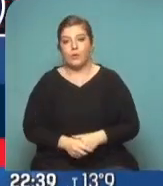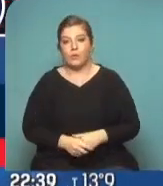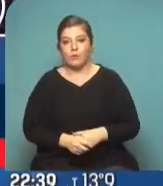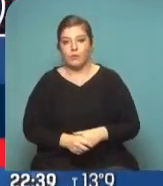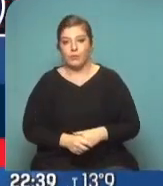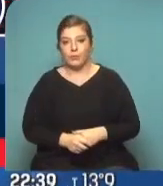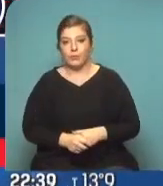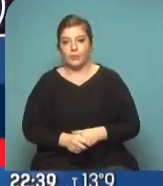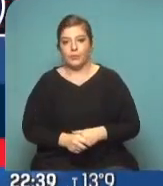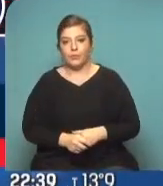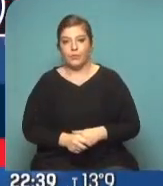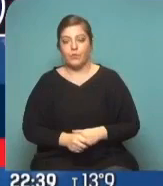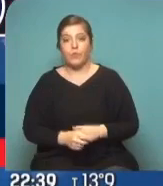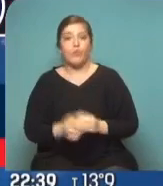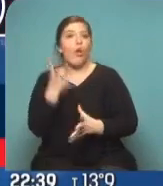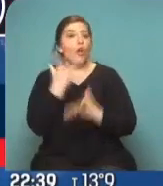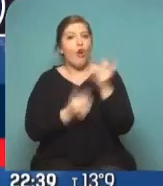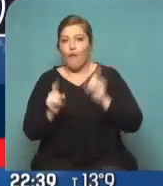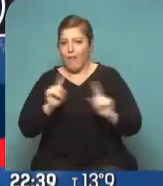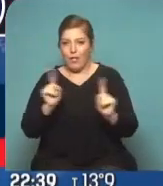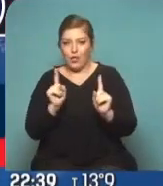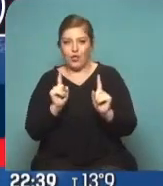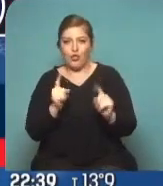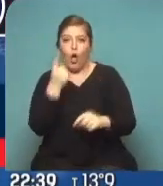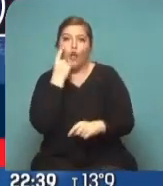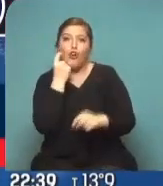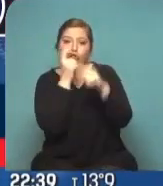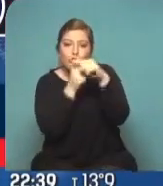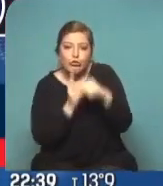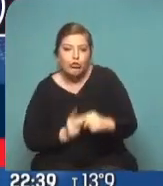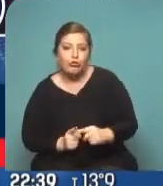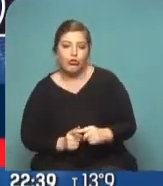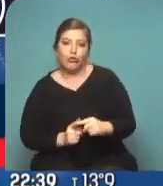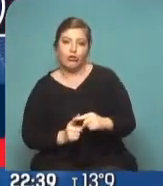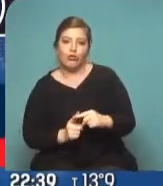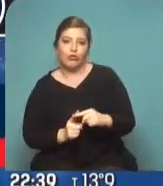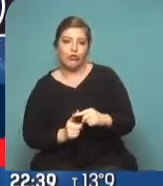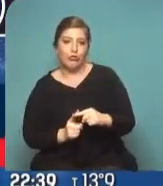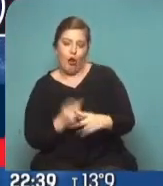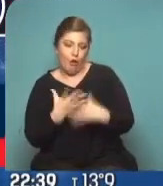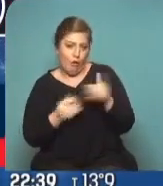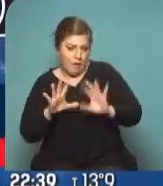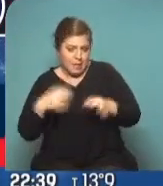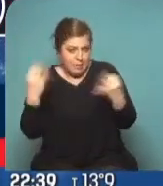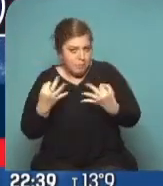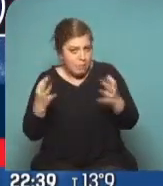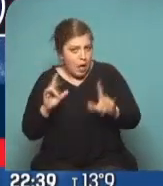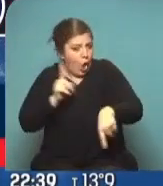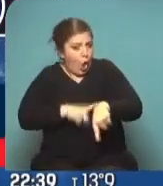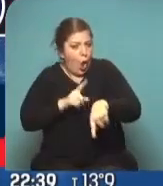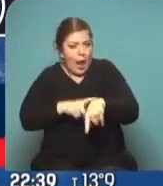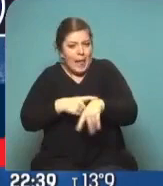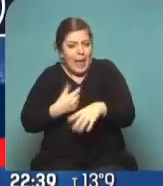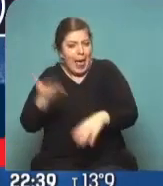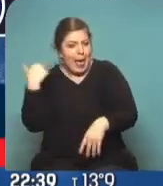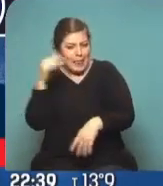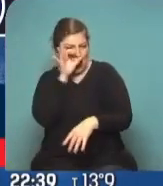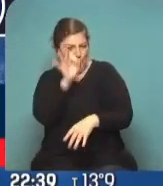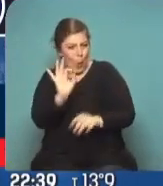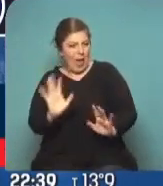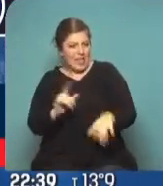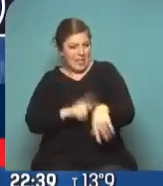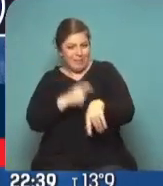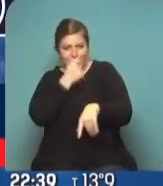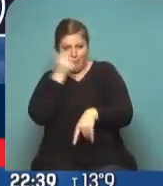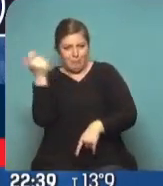falló el sistema de escrutinio, se hizo como corresponde, a una hora que nunca antes se cargó una cantidad que ya